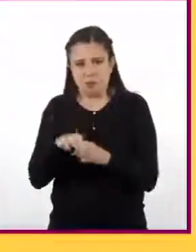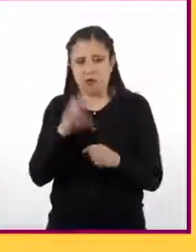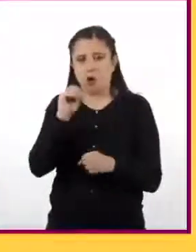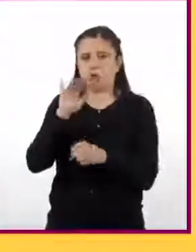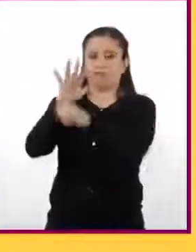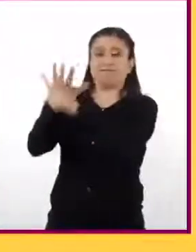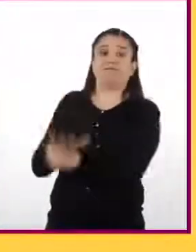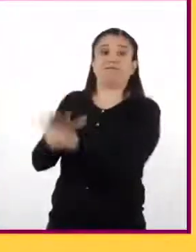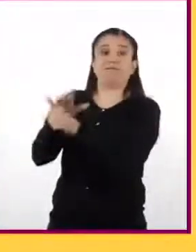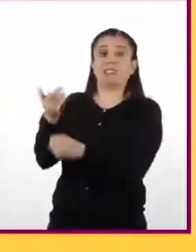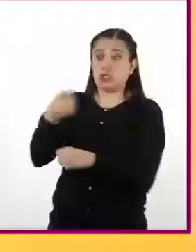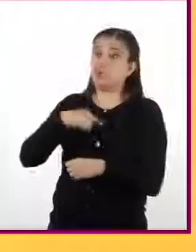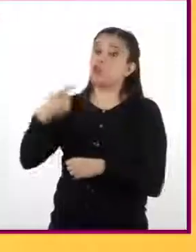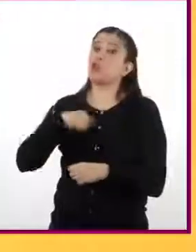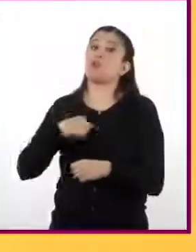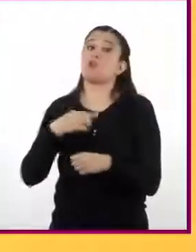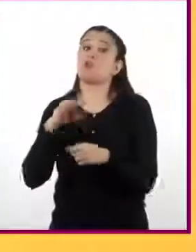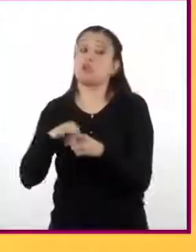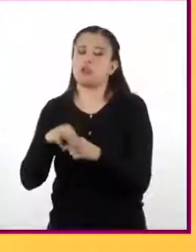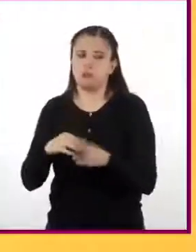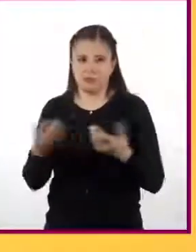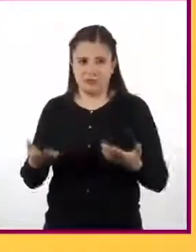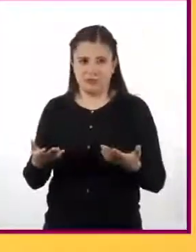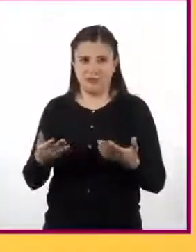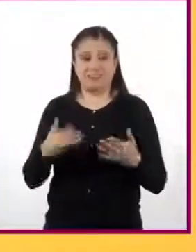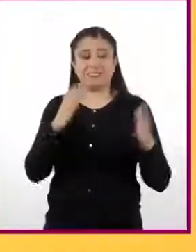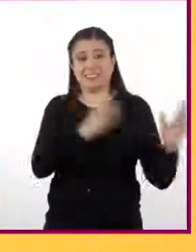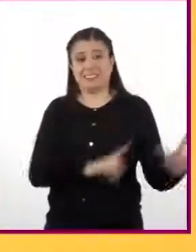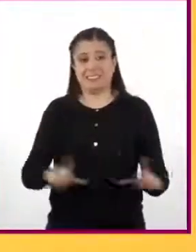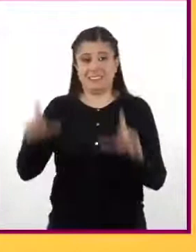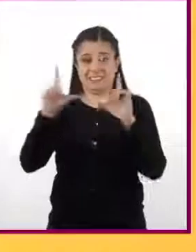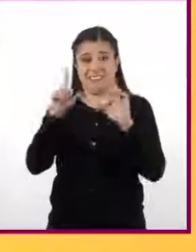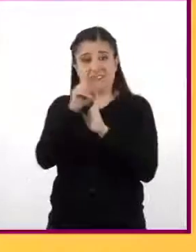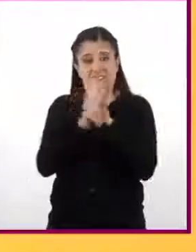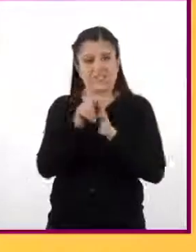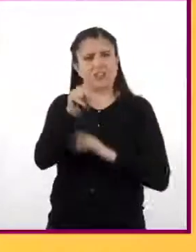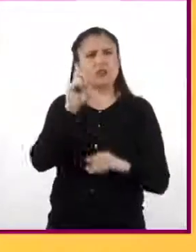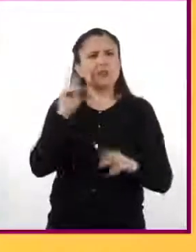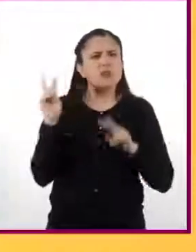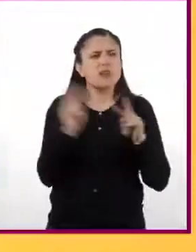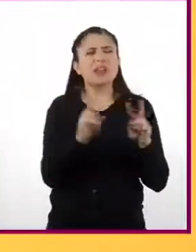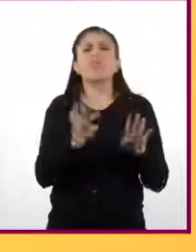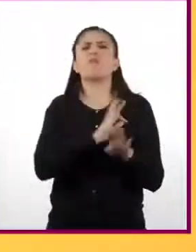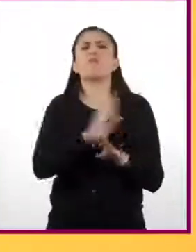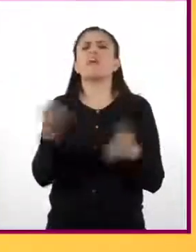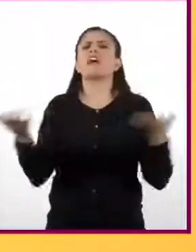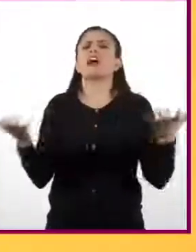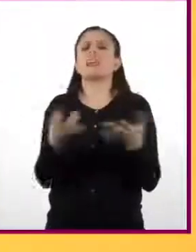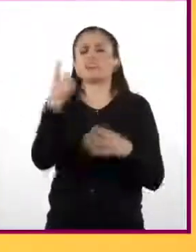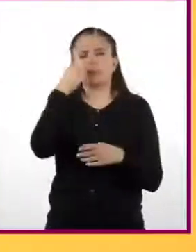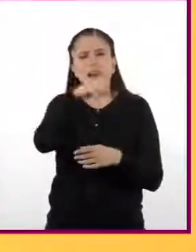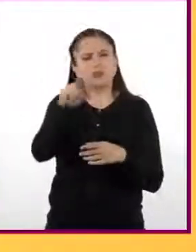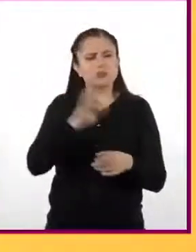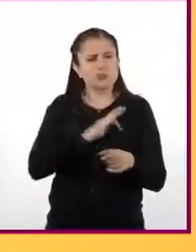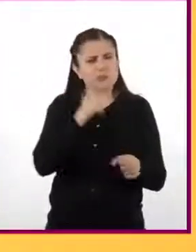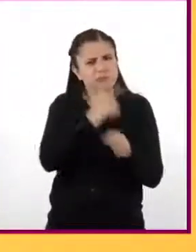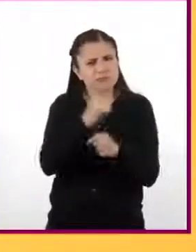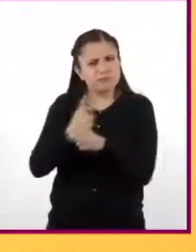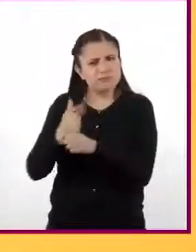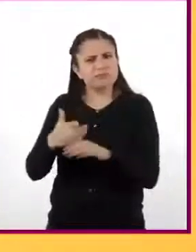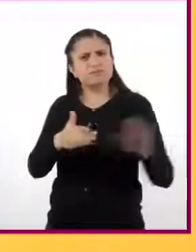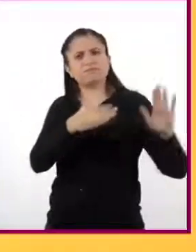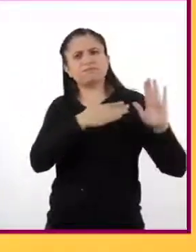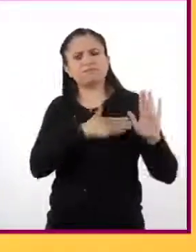a los votantes. En el siguiente video identifiquen qué pueden hacer para dar seguimiento a las promesas